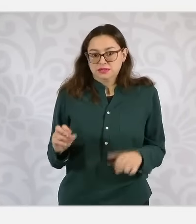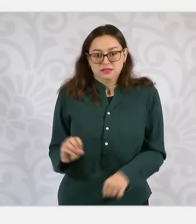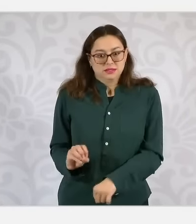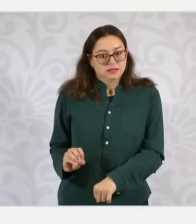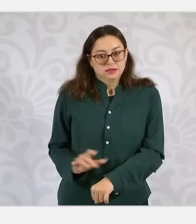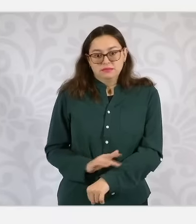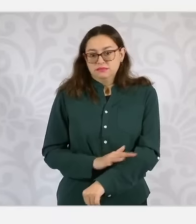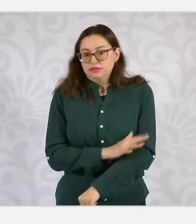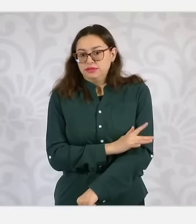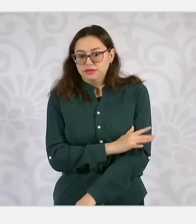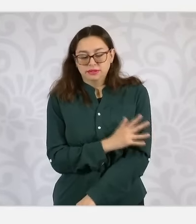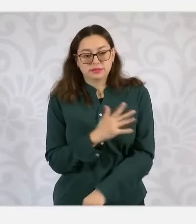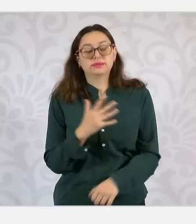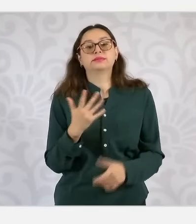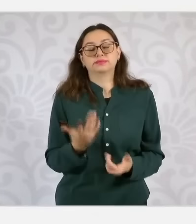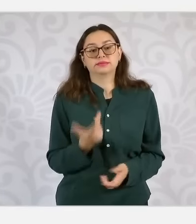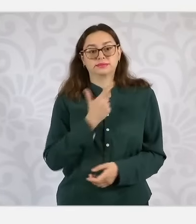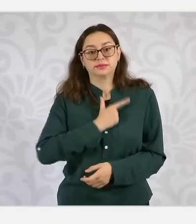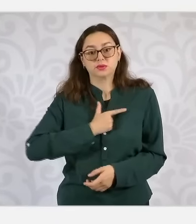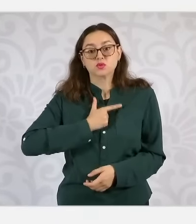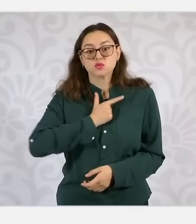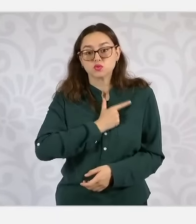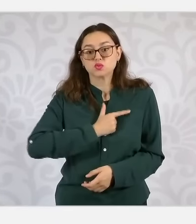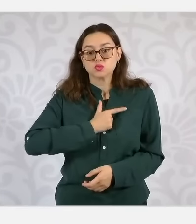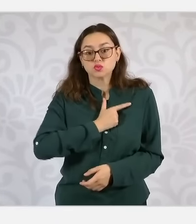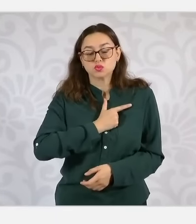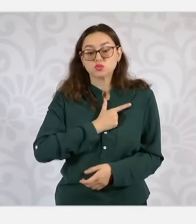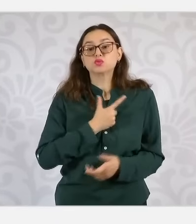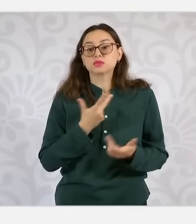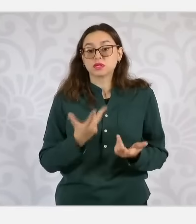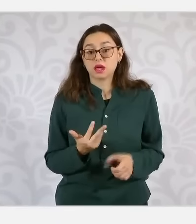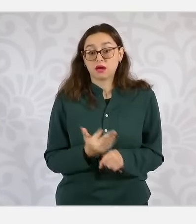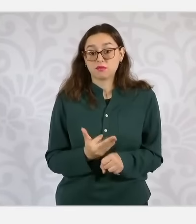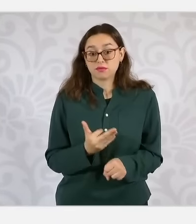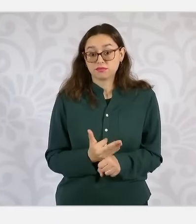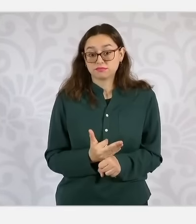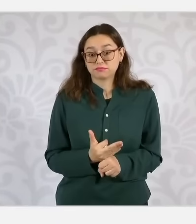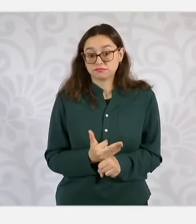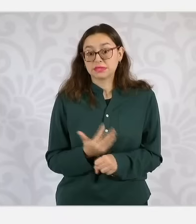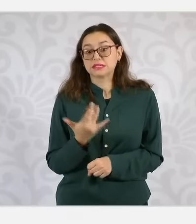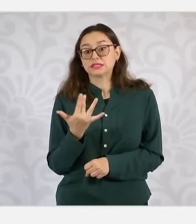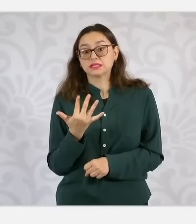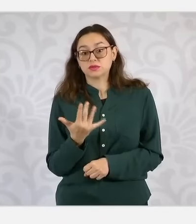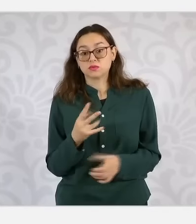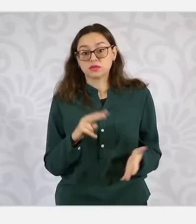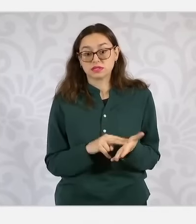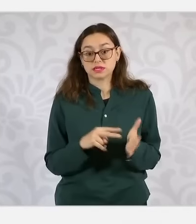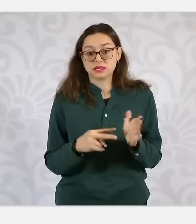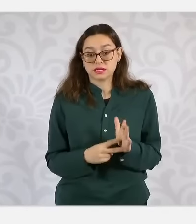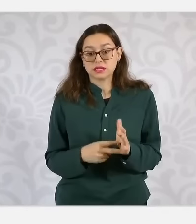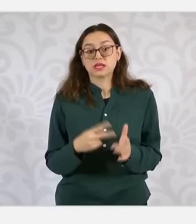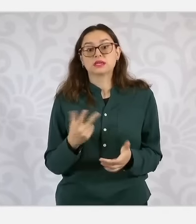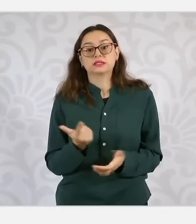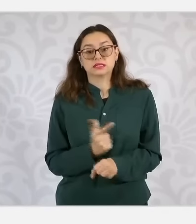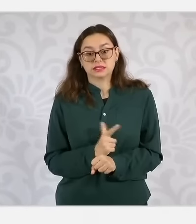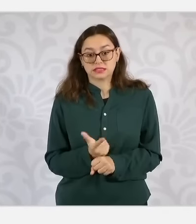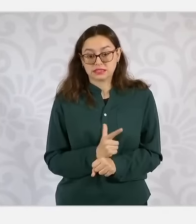Nacional de México en áreas. Son actualmente 50 ingenierías y licenciaturas